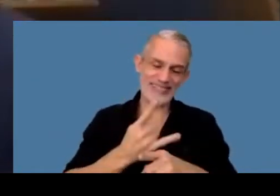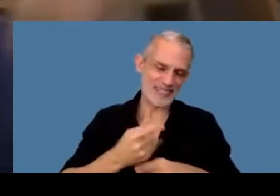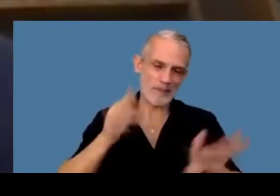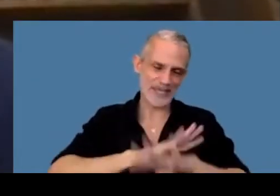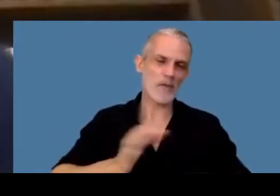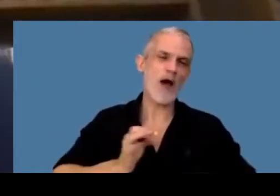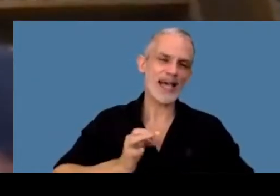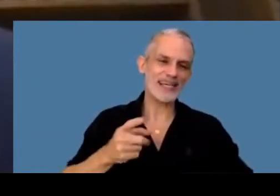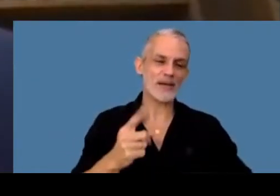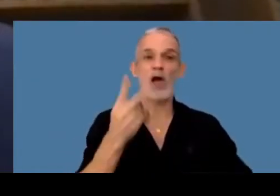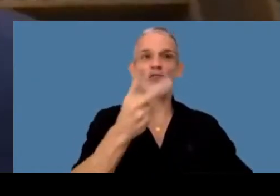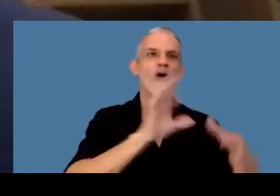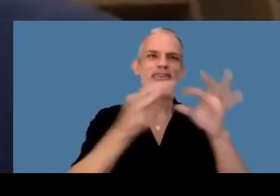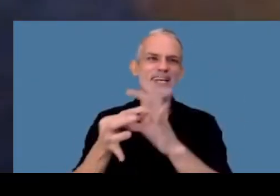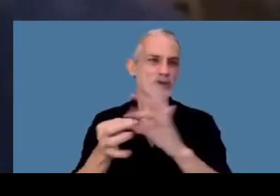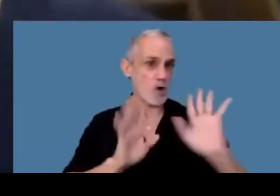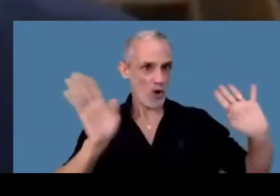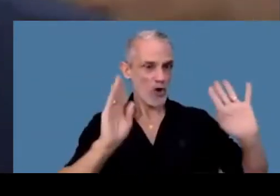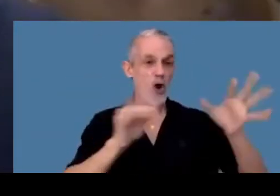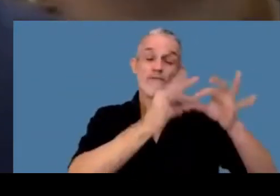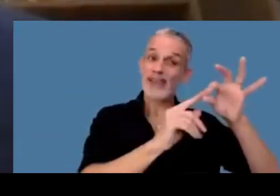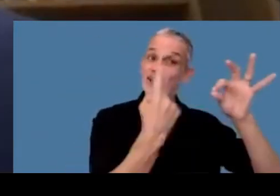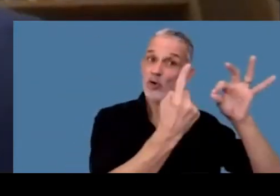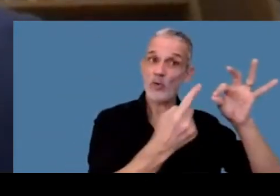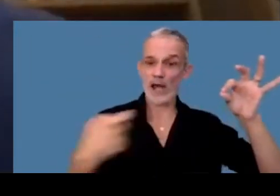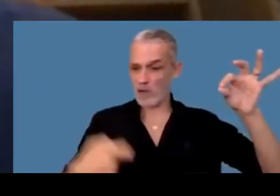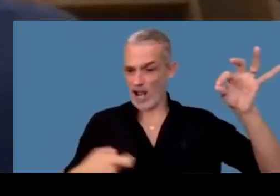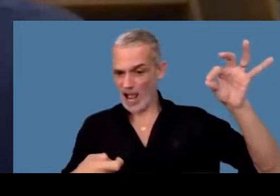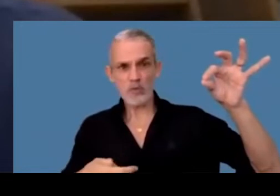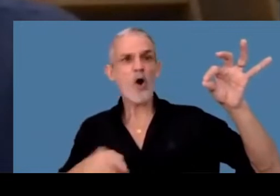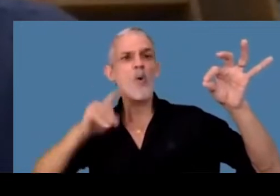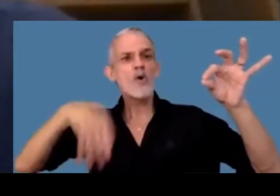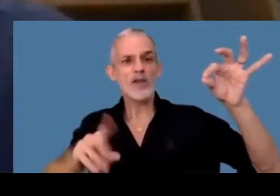no, puede ser una federación y uno de primer grado, pero no lo voy a aburrir con eso.